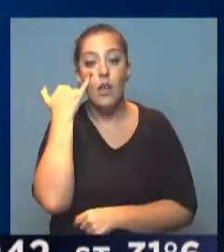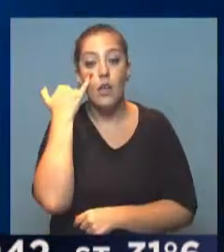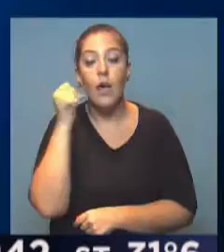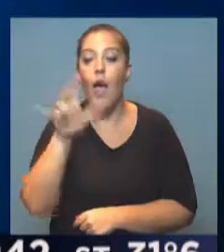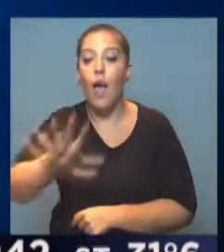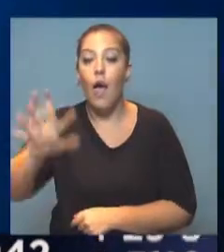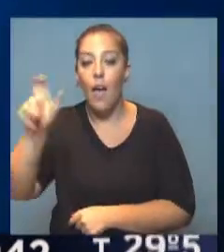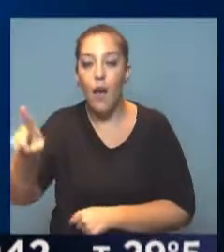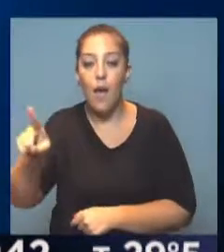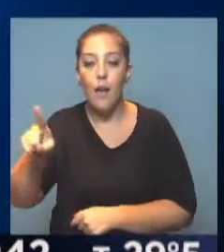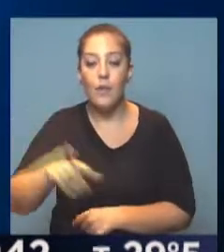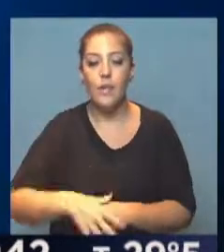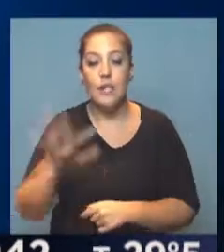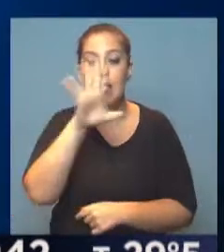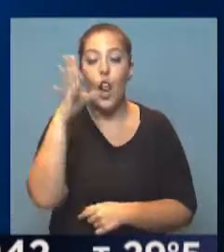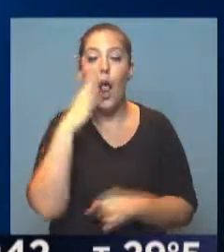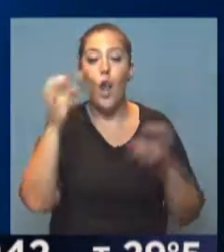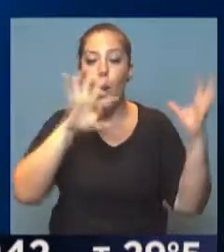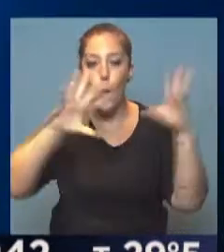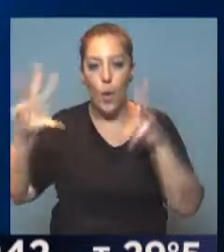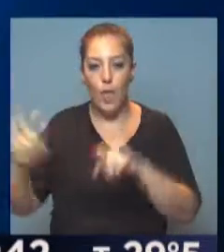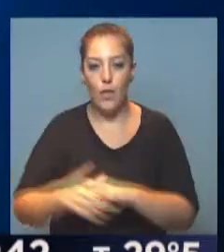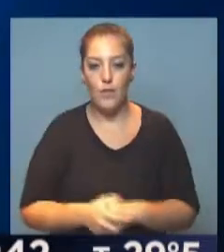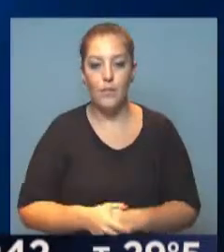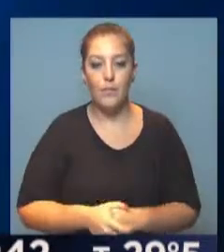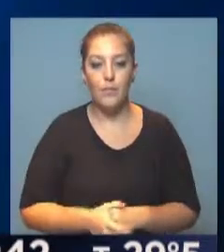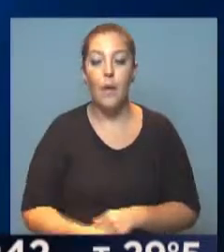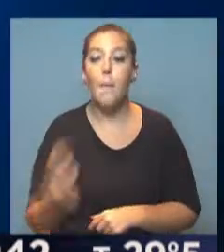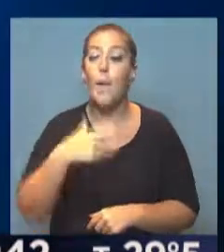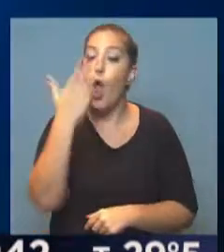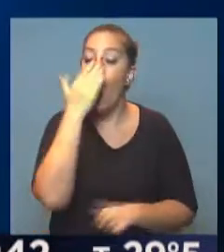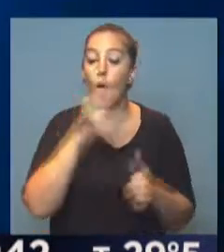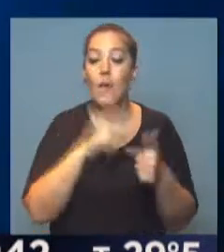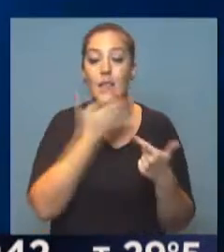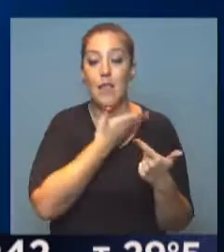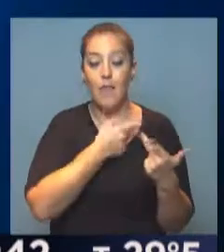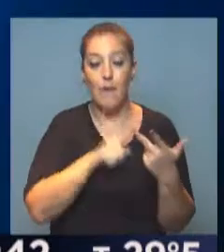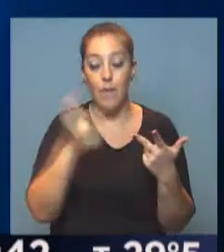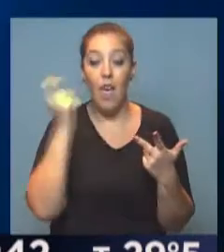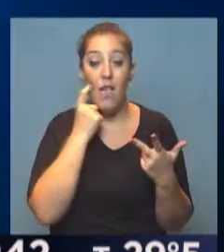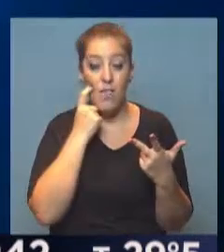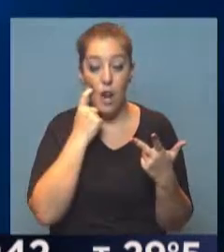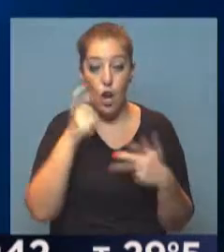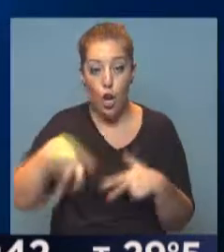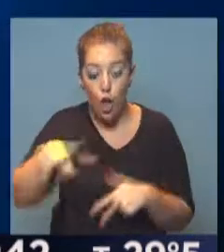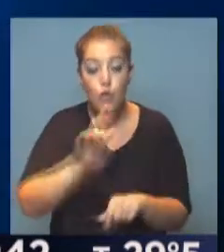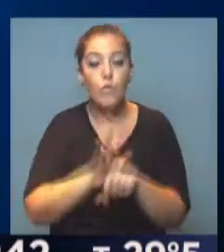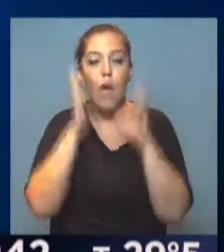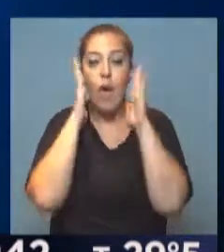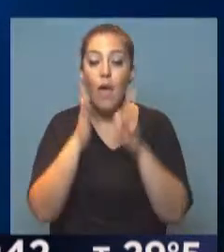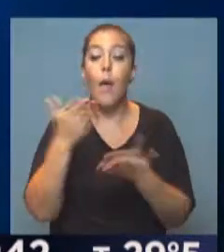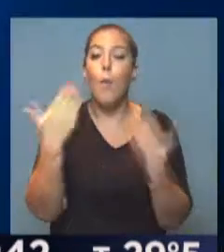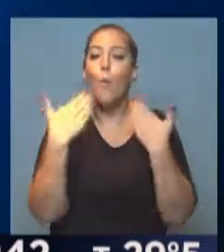aquí con cielo algo parcialmente nublado, pero Córdoba, Santa Fe y Entre Ríos atentos, que